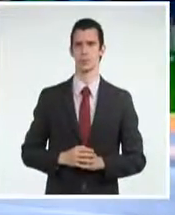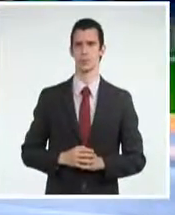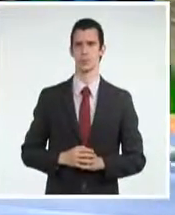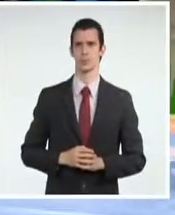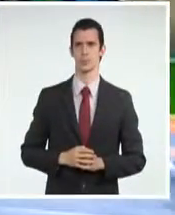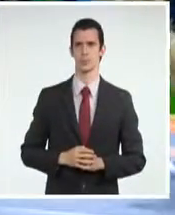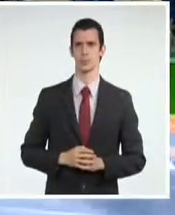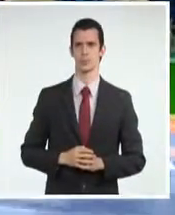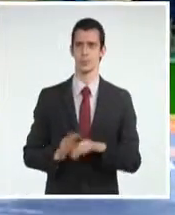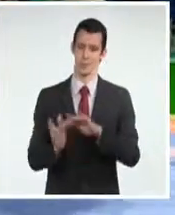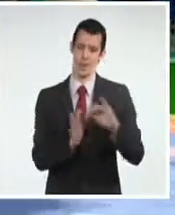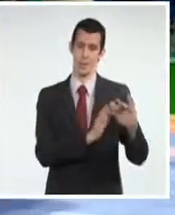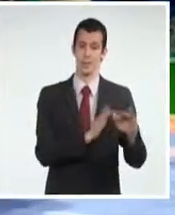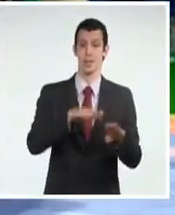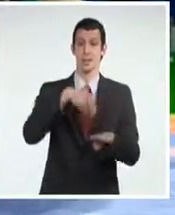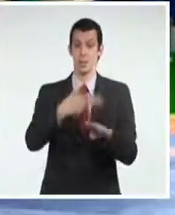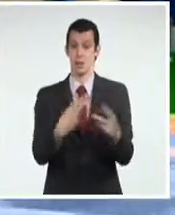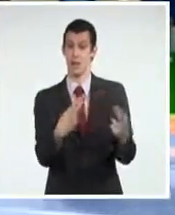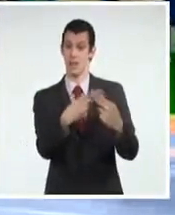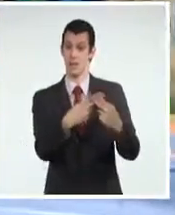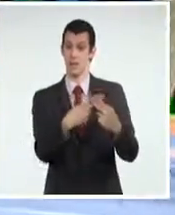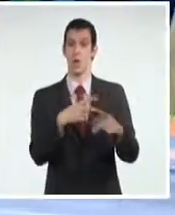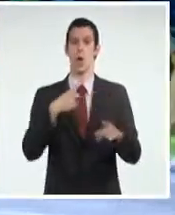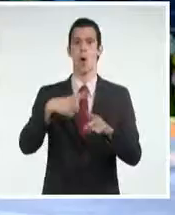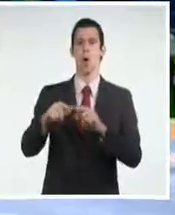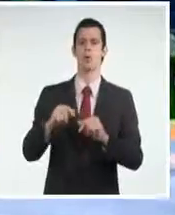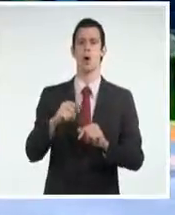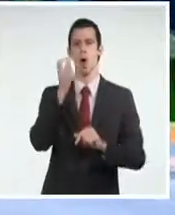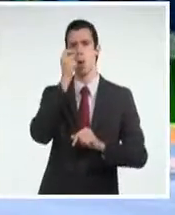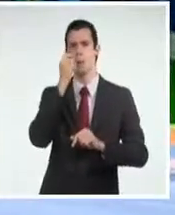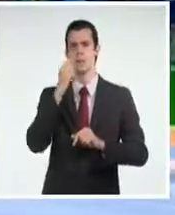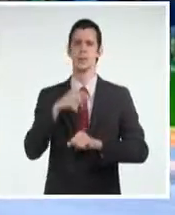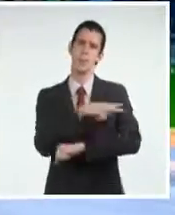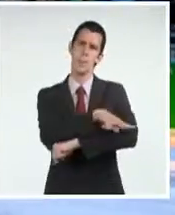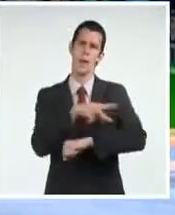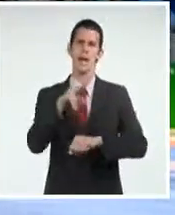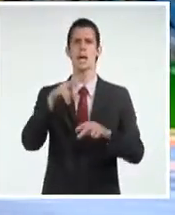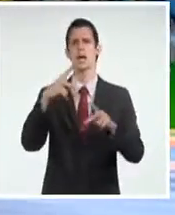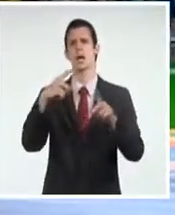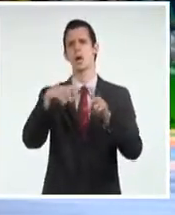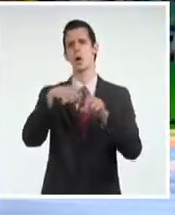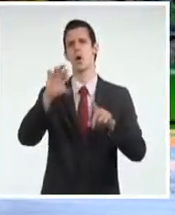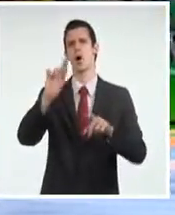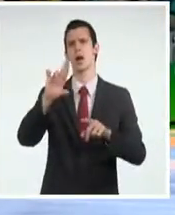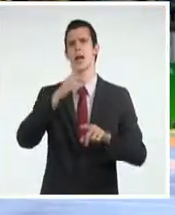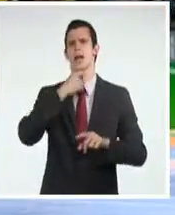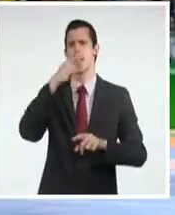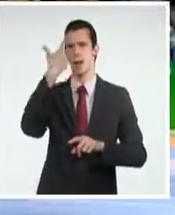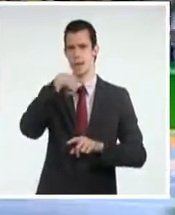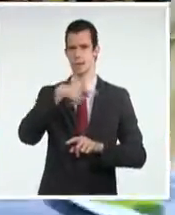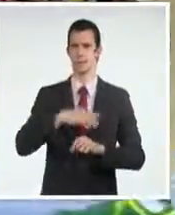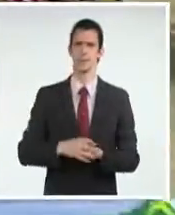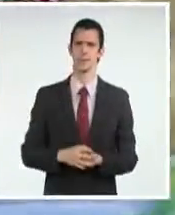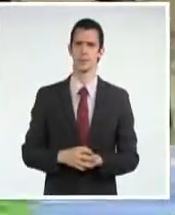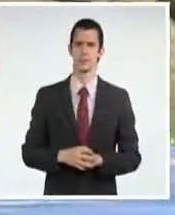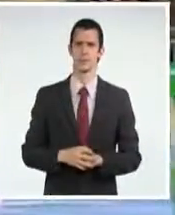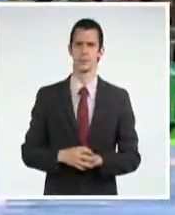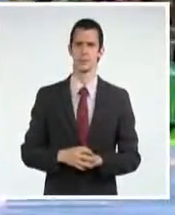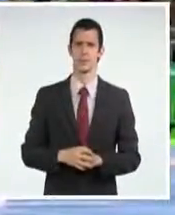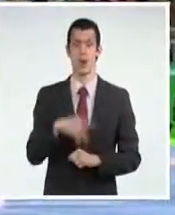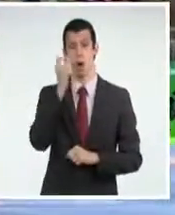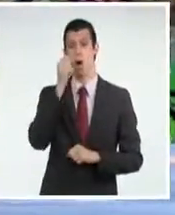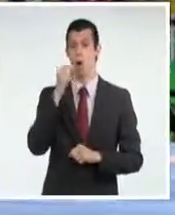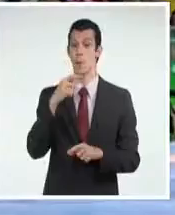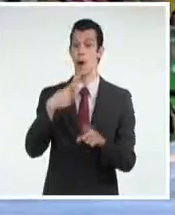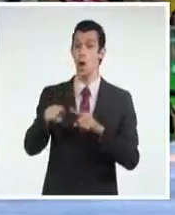coreano Min Sung Kim, que es bronce mundial, y el iraní Armin Mirzakhzadeh, que es un atleta joven, pero que